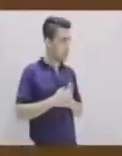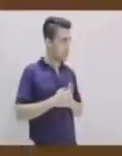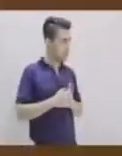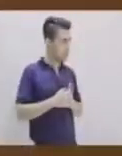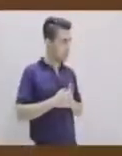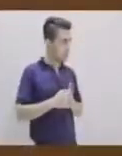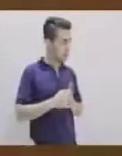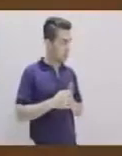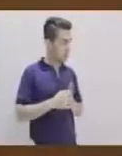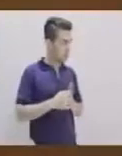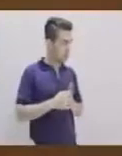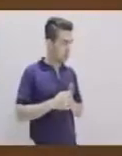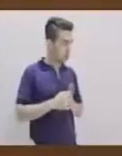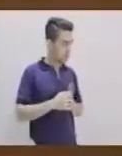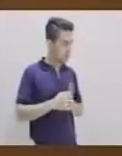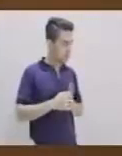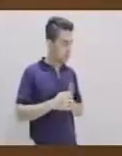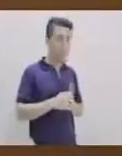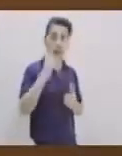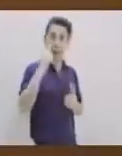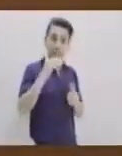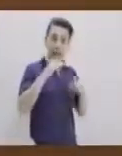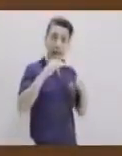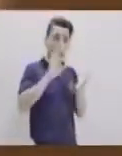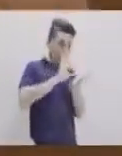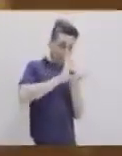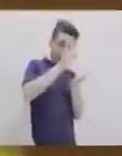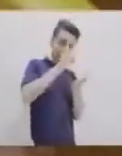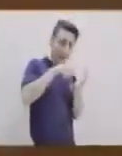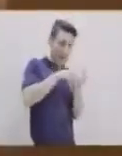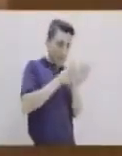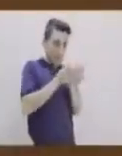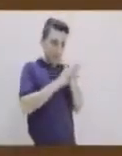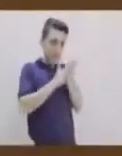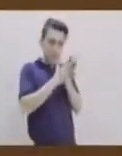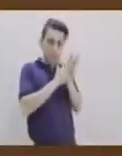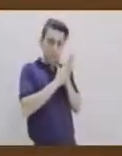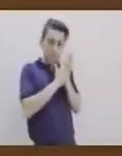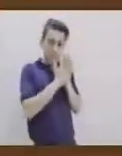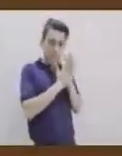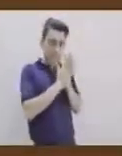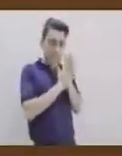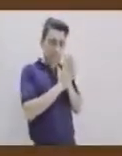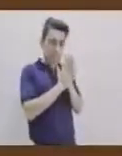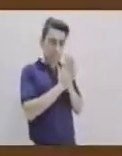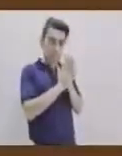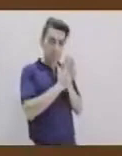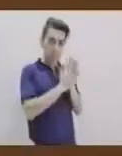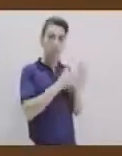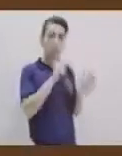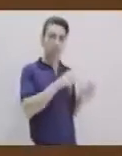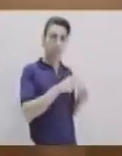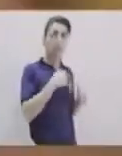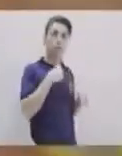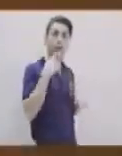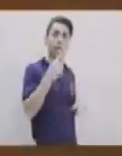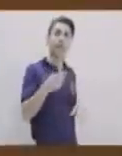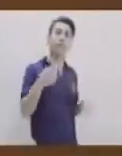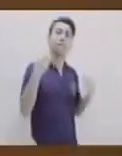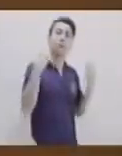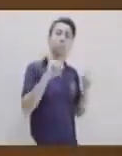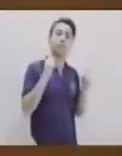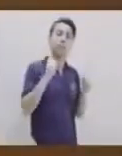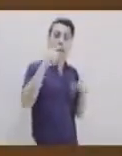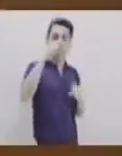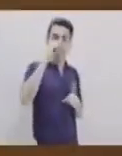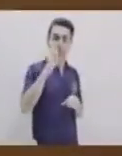esto y creemos la textura, ¿verdad? O sea, por eso cuando iniciamos te hablé de que íbamos a trabajar textura